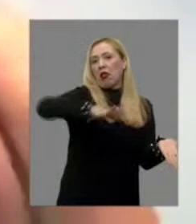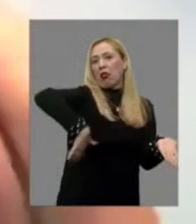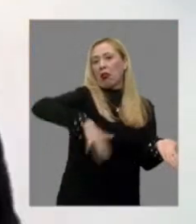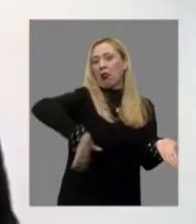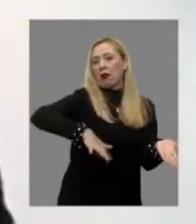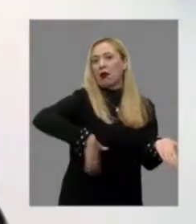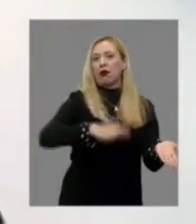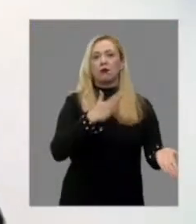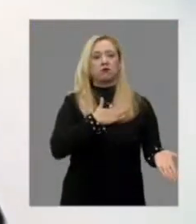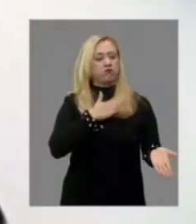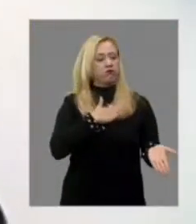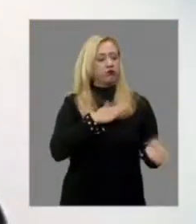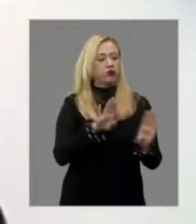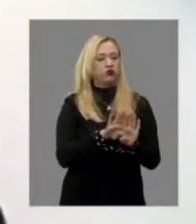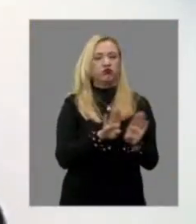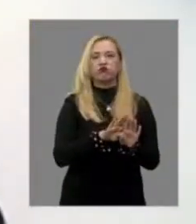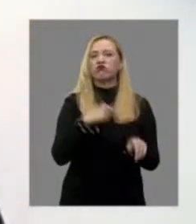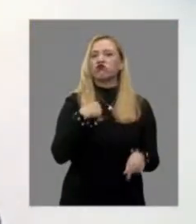patrimonialista